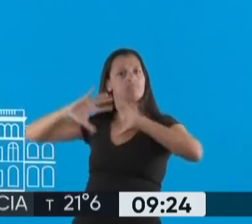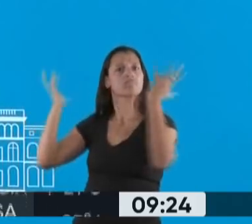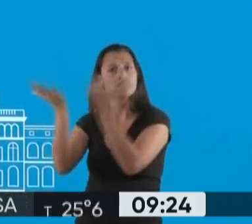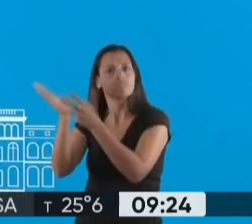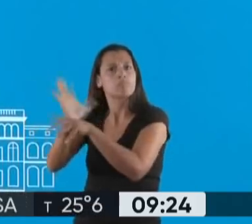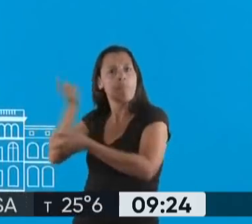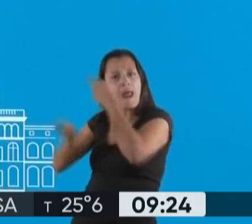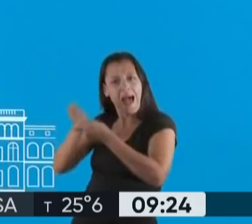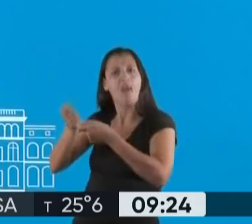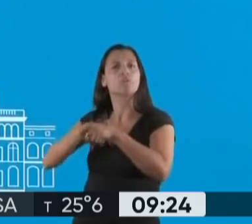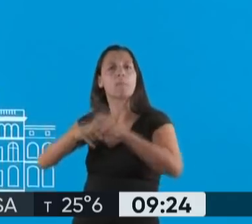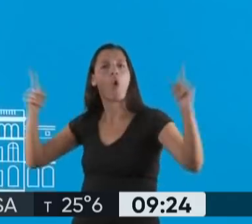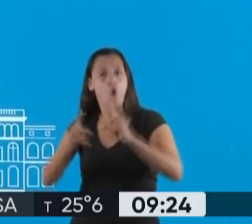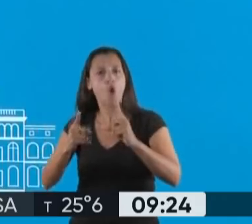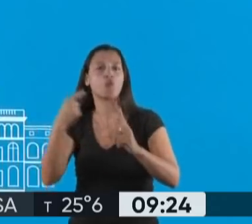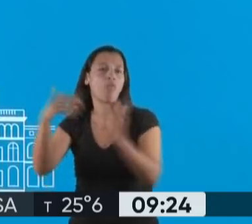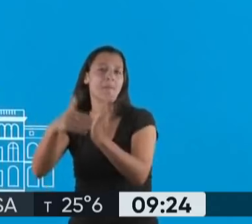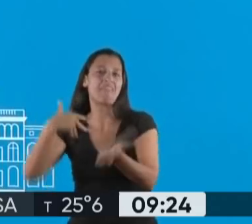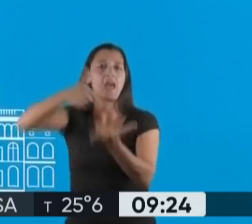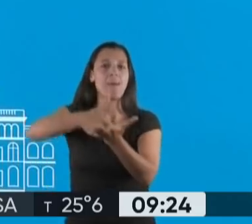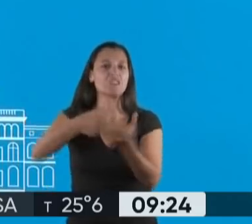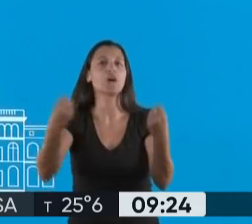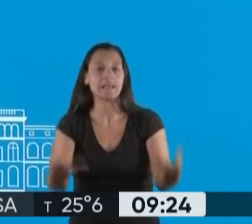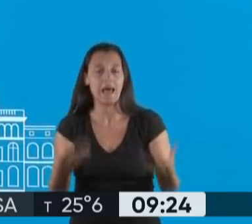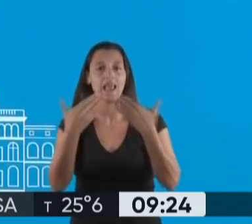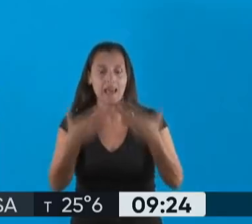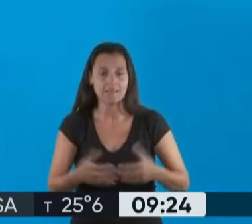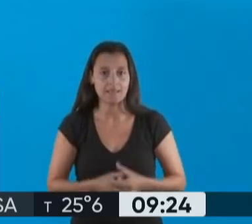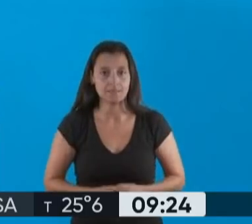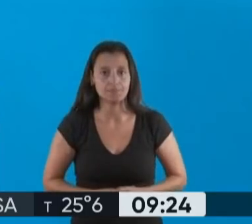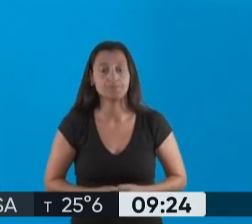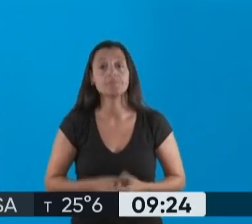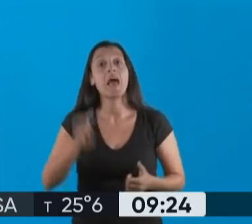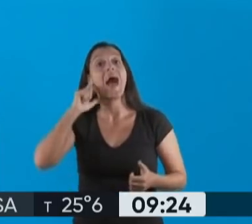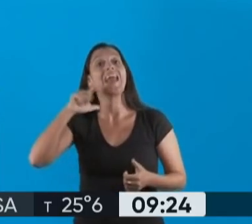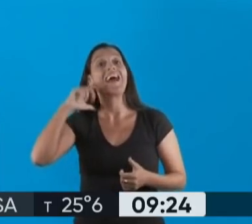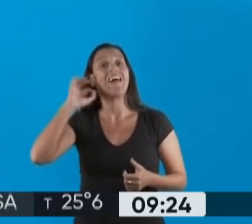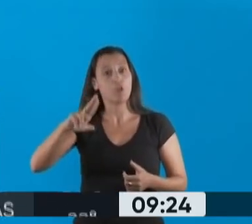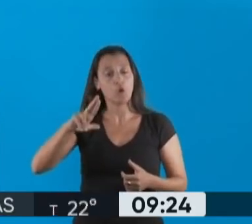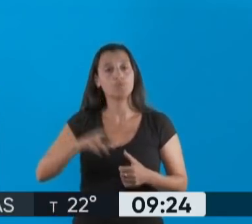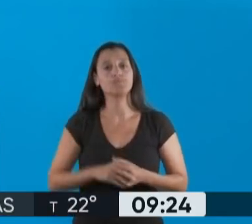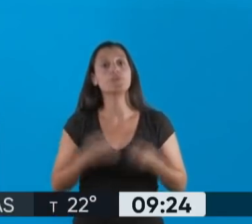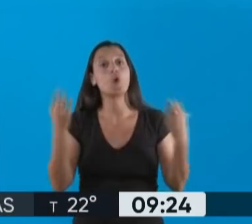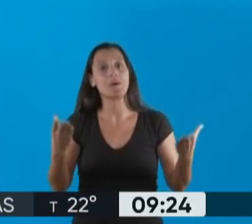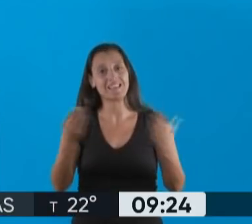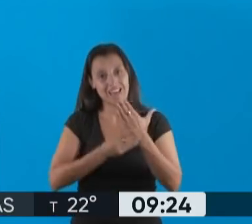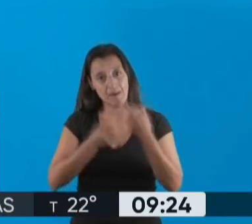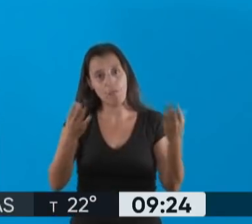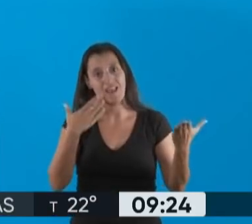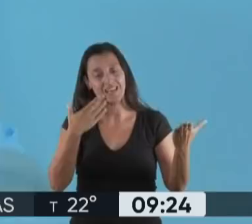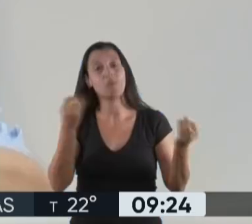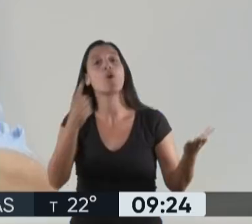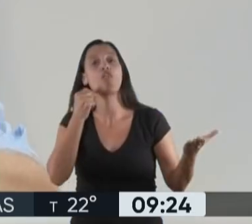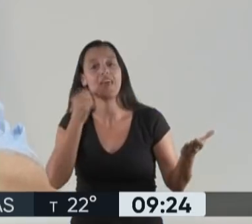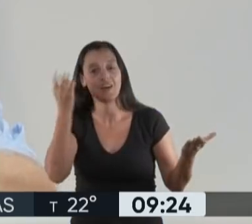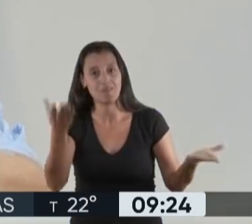menor plazo posible las inversiones necesarias. Muchas gracias, Jaime. Alejandro Gomel. ¿Qué tal, Gabriela? Buenas tardes. Buenos días,